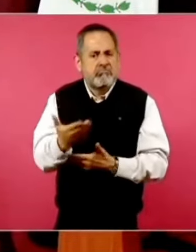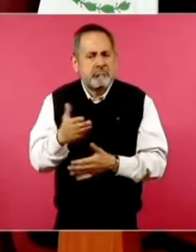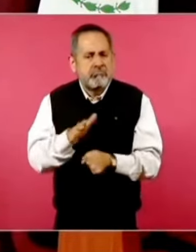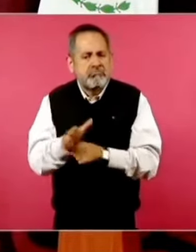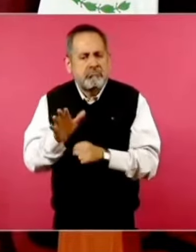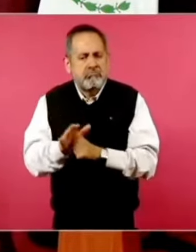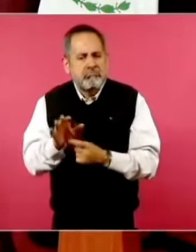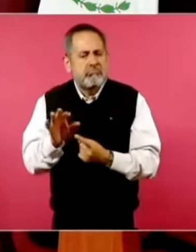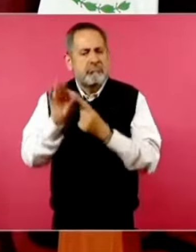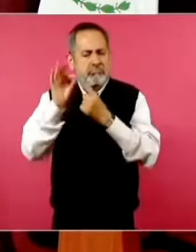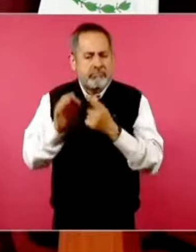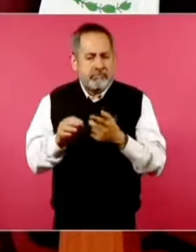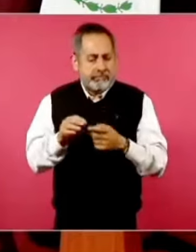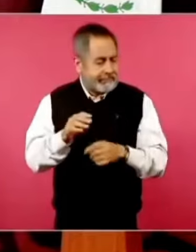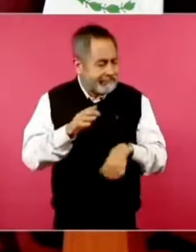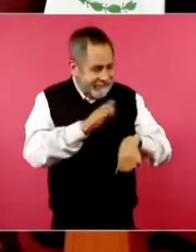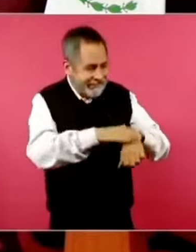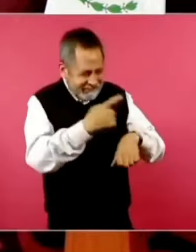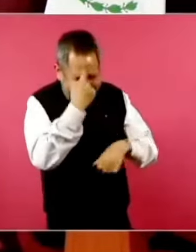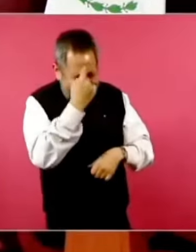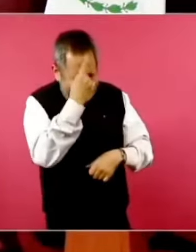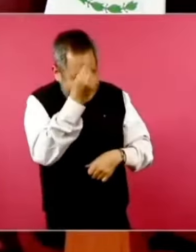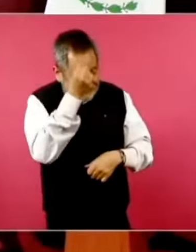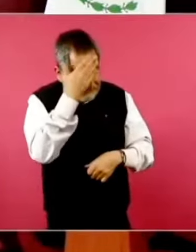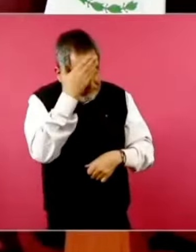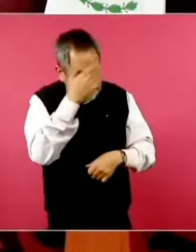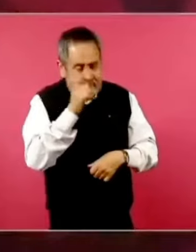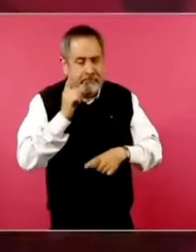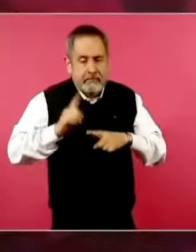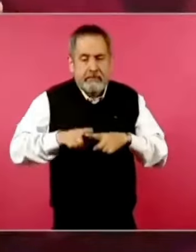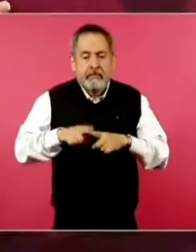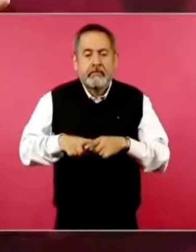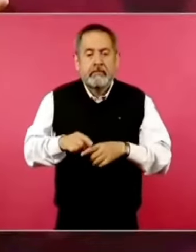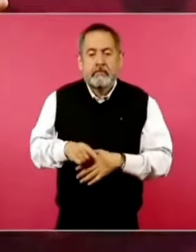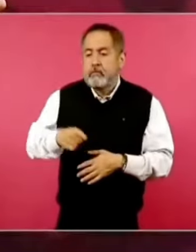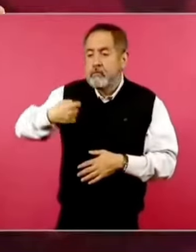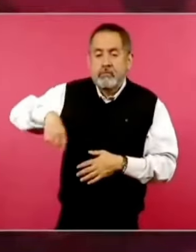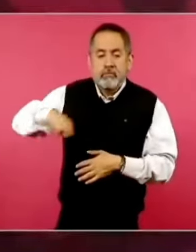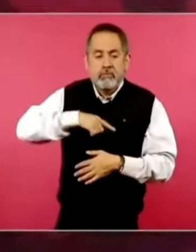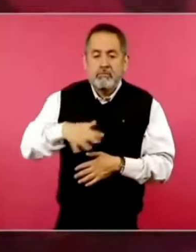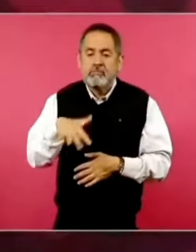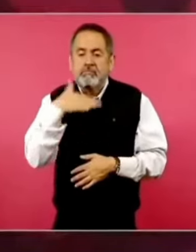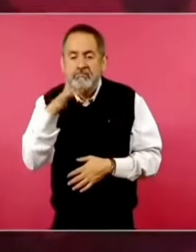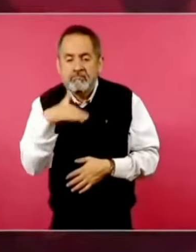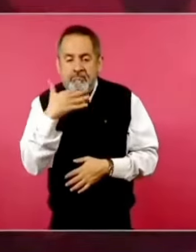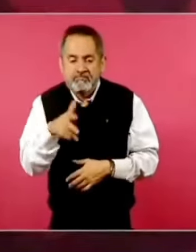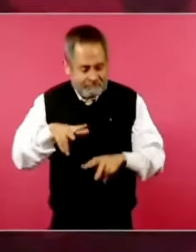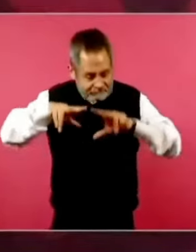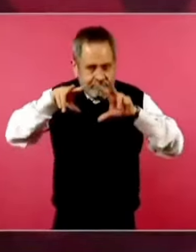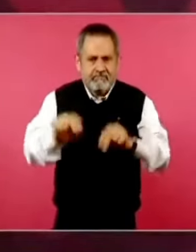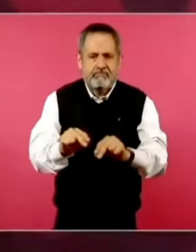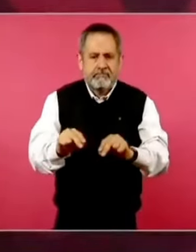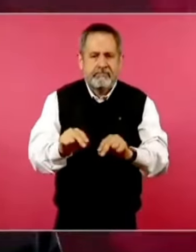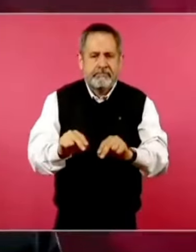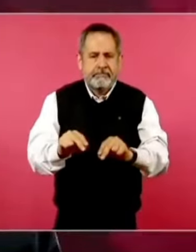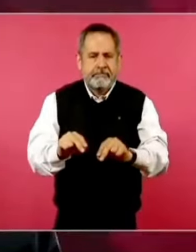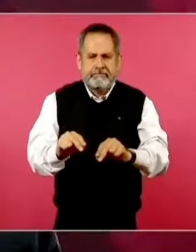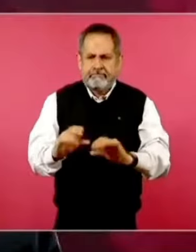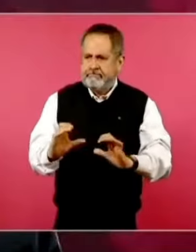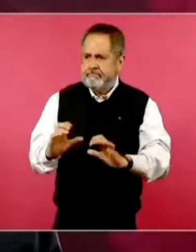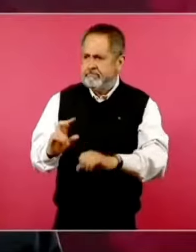ojalá lo internalicen, ha sido no permitir la corrupción.